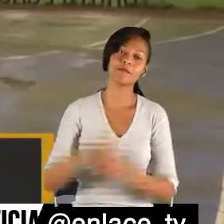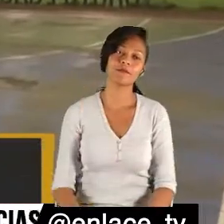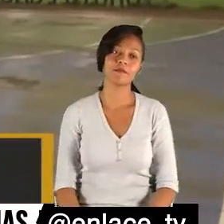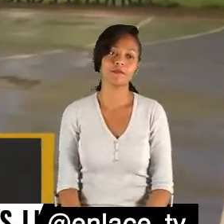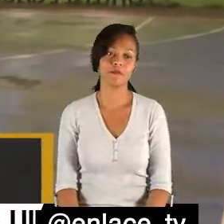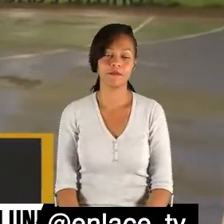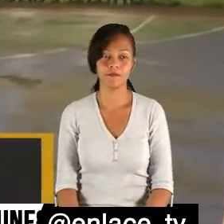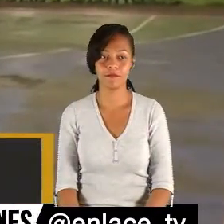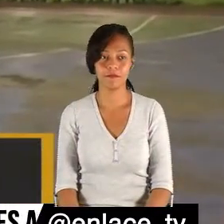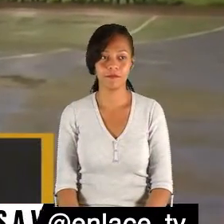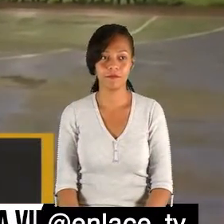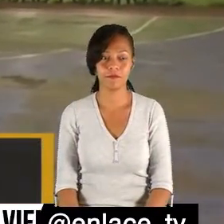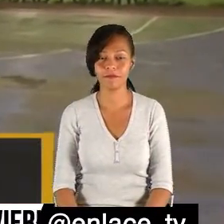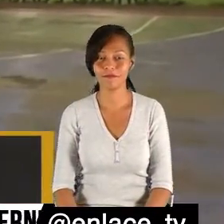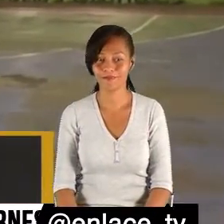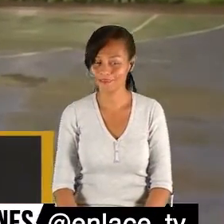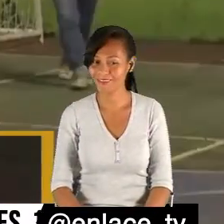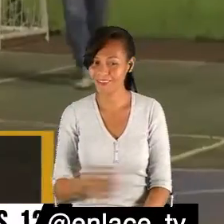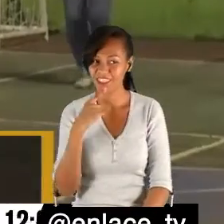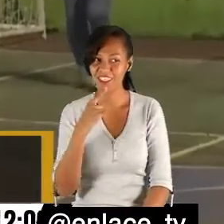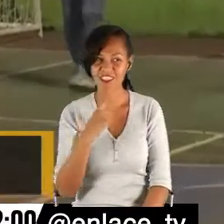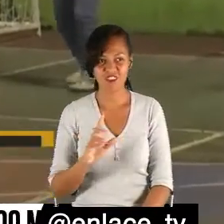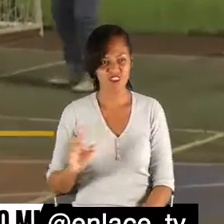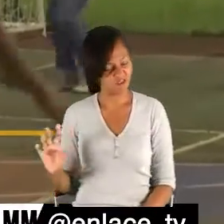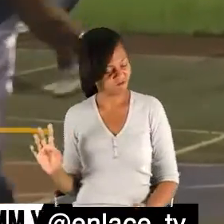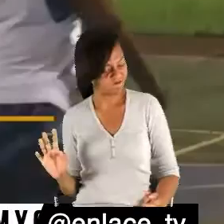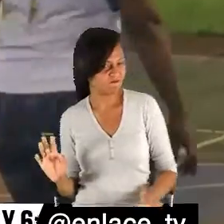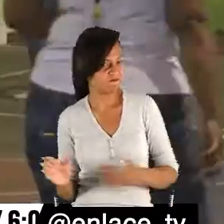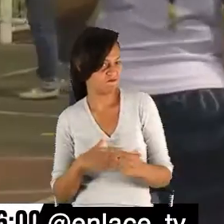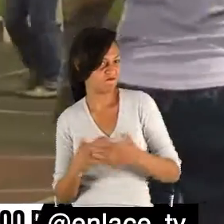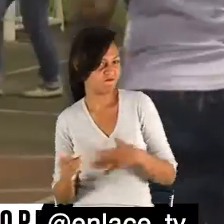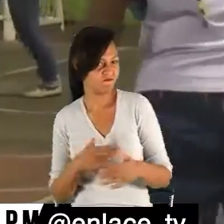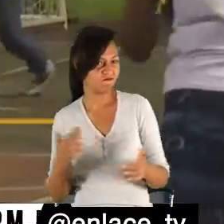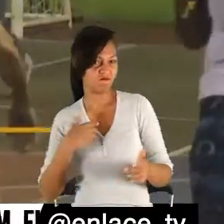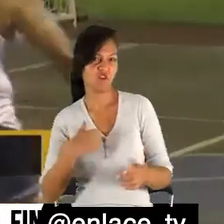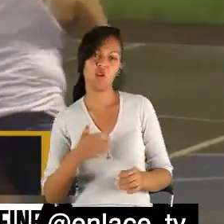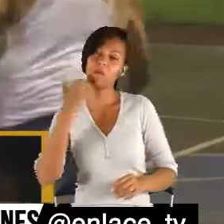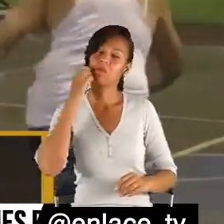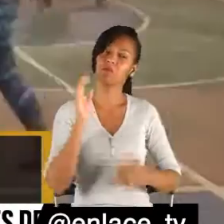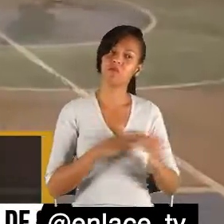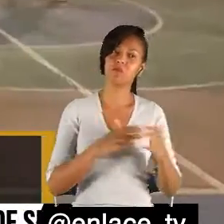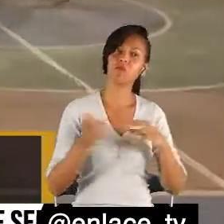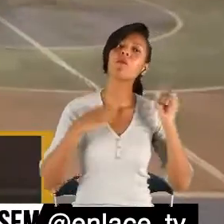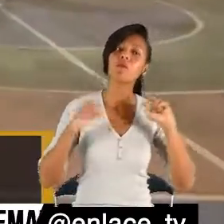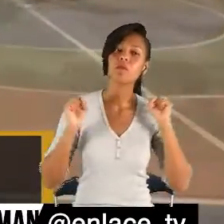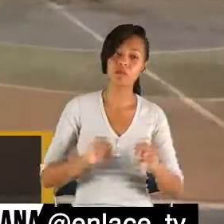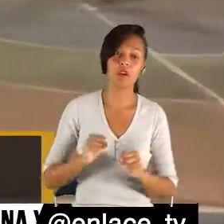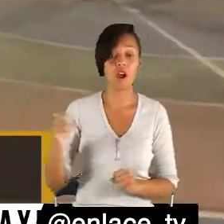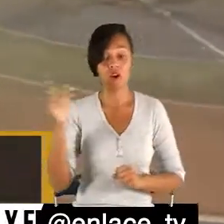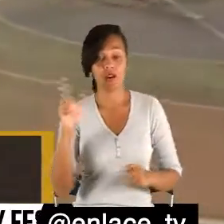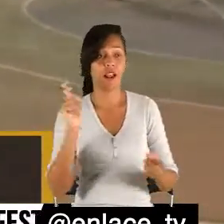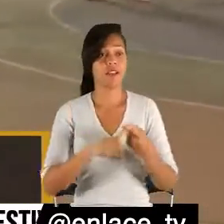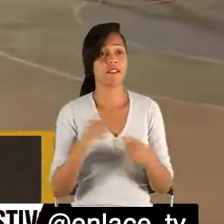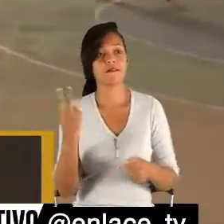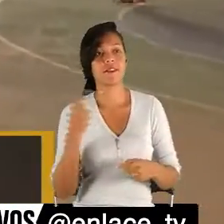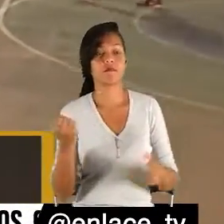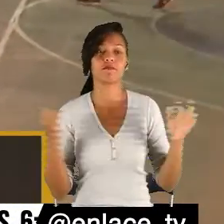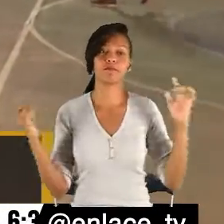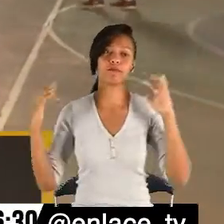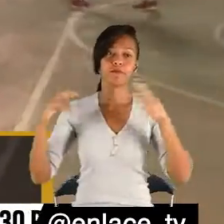juventud tiene que ver más con la actitud que con la edad y así lo vive este grupo de personas quienes se reúnen de lunes a viernes en la polideportiva